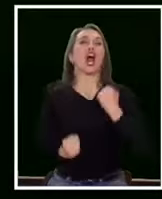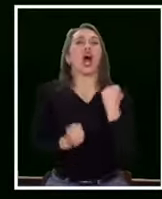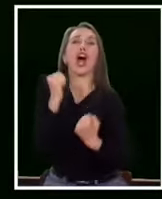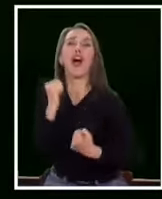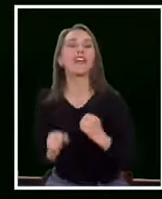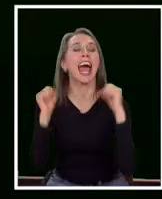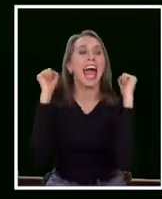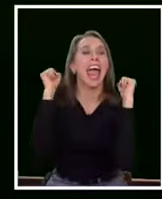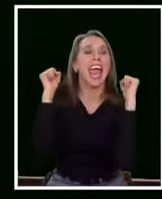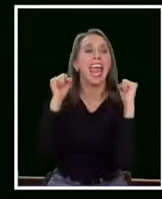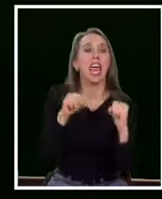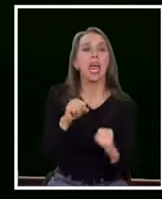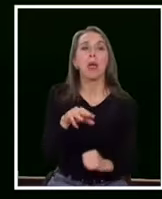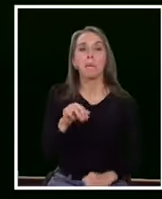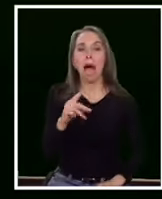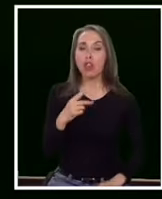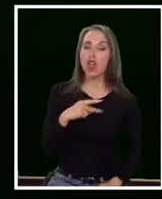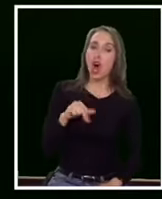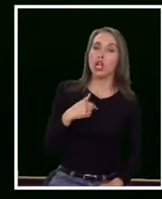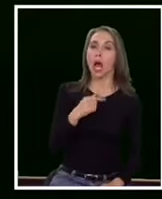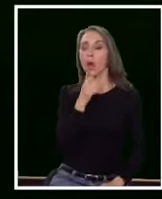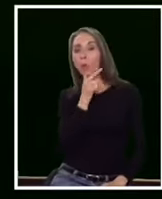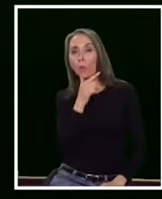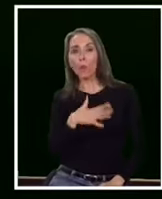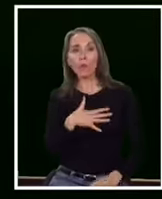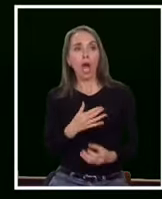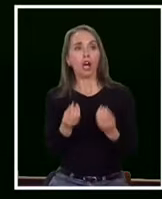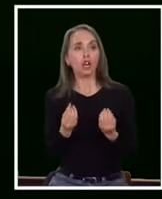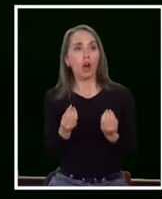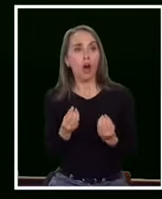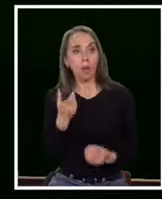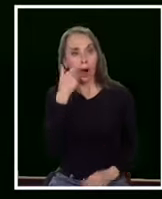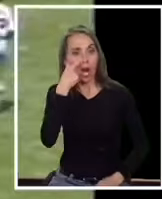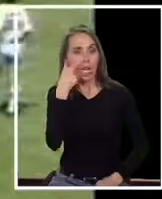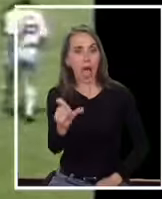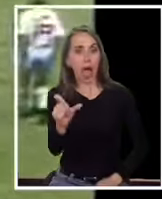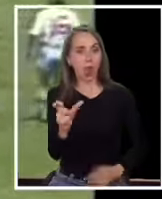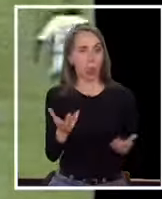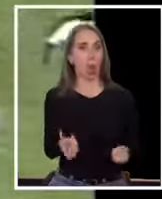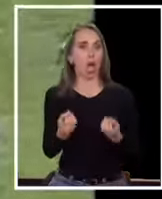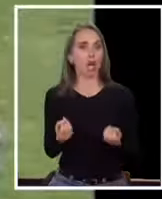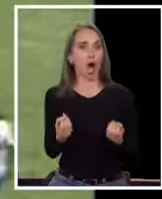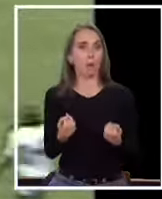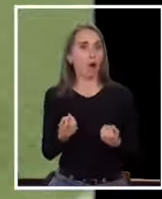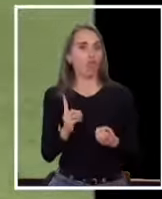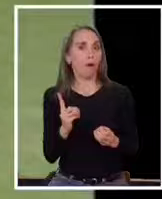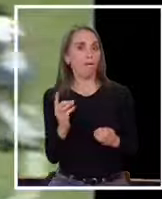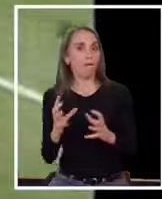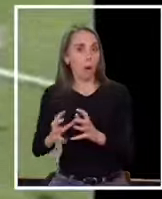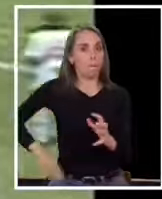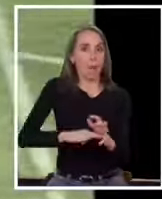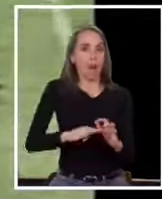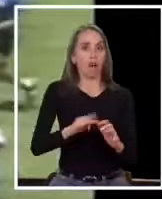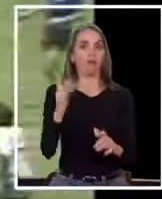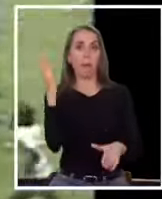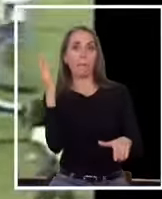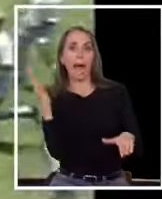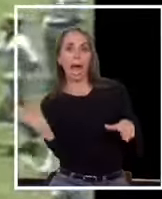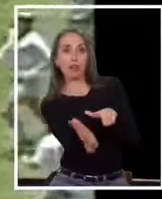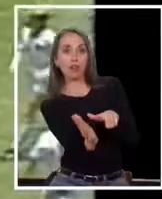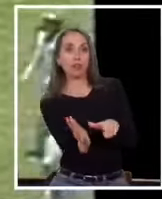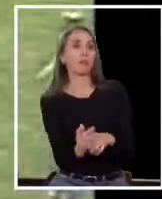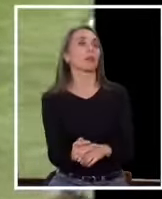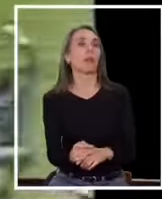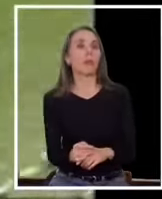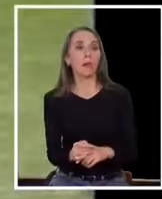no sé, que ahí me entró un poco la duda. Dije yo, ¿cómo va a ser tan carepado? Gran jugada de Maradona.